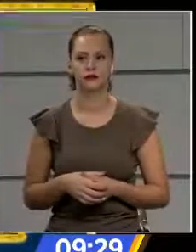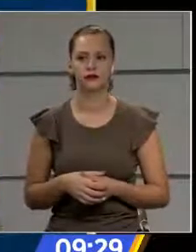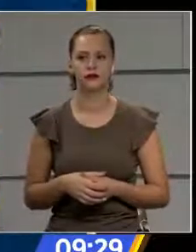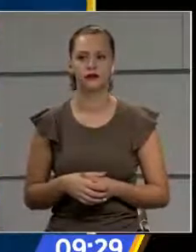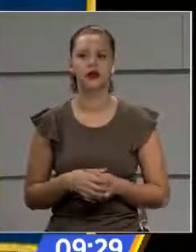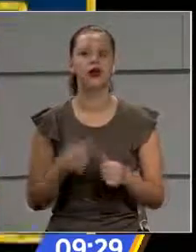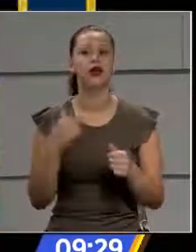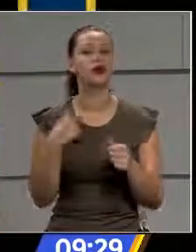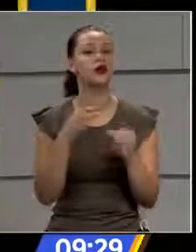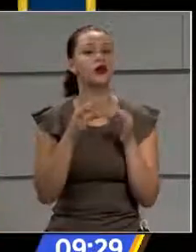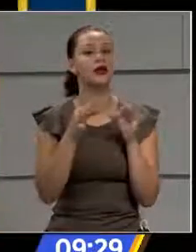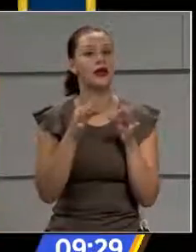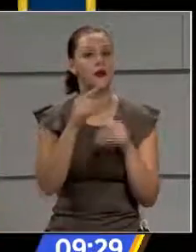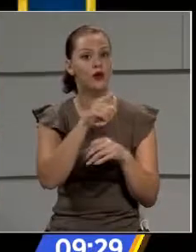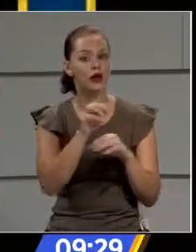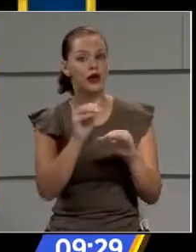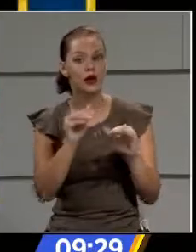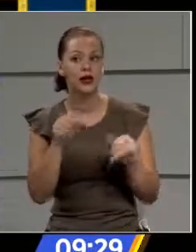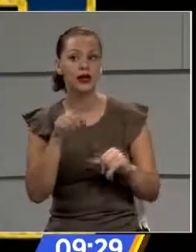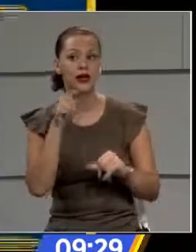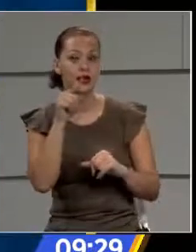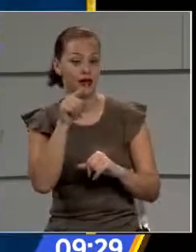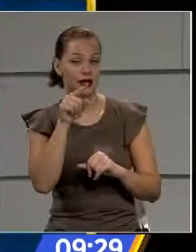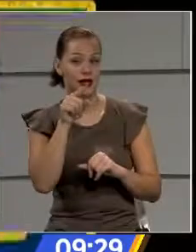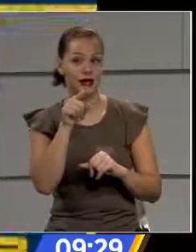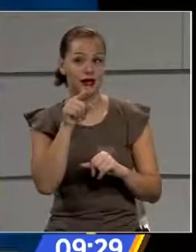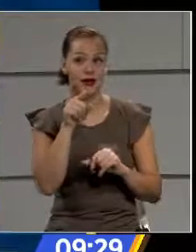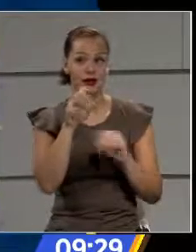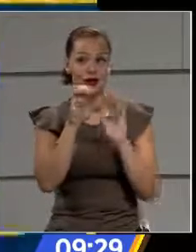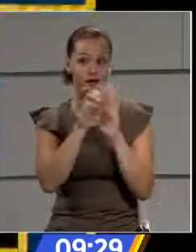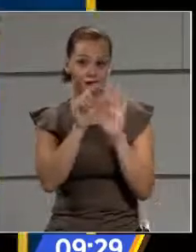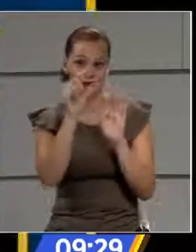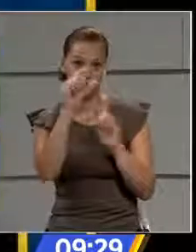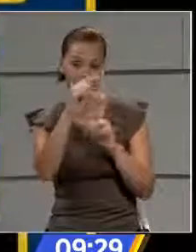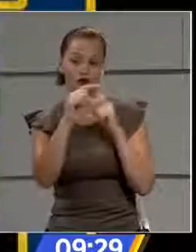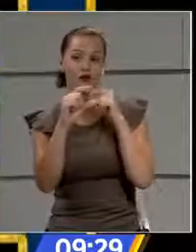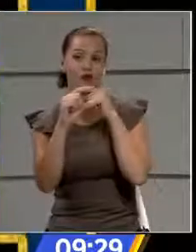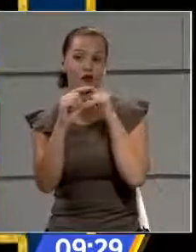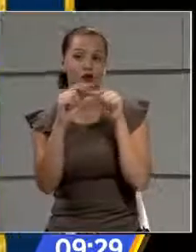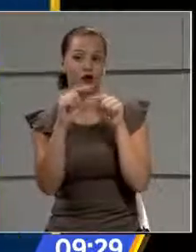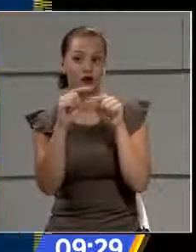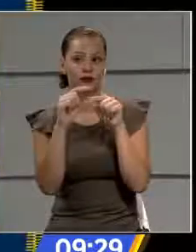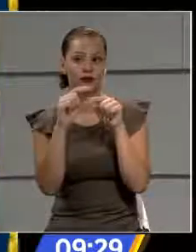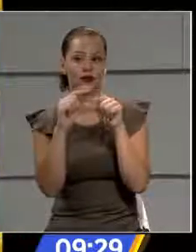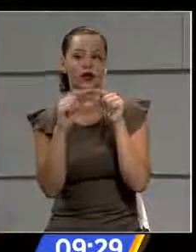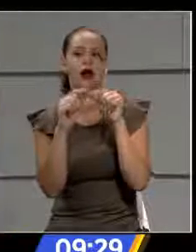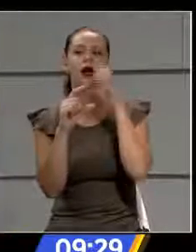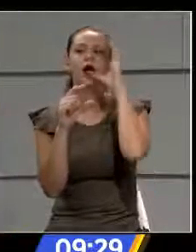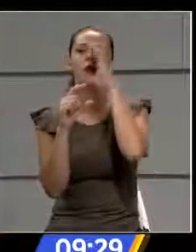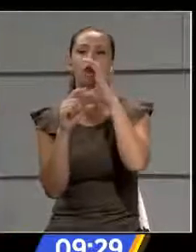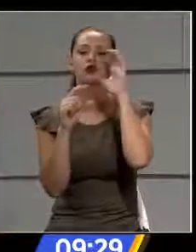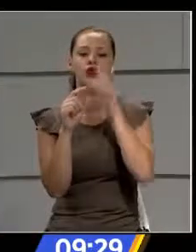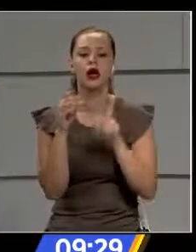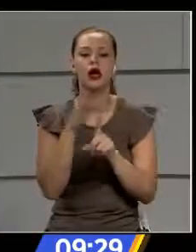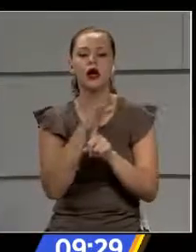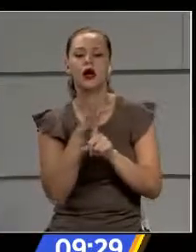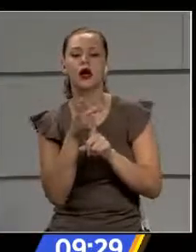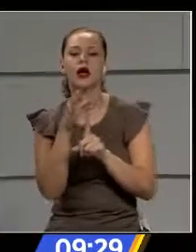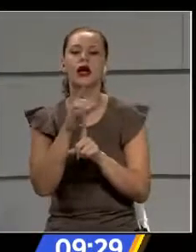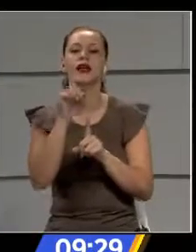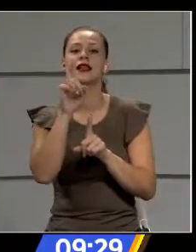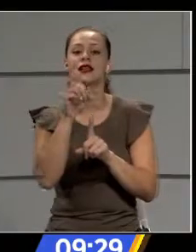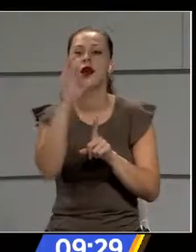a ir explicando a los niños y niñas. Esta figura roja que vemos, ¿verdad?, está buscando el laberinto y tiene que buscar